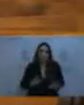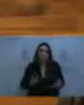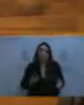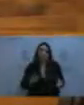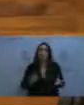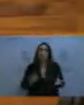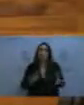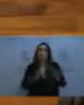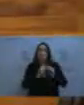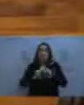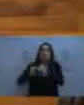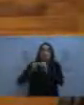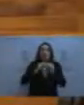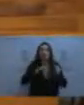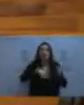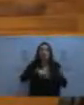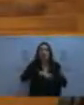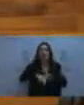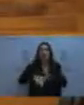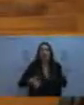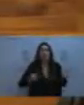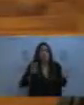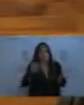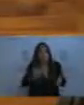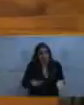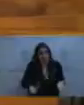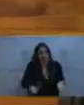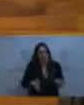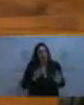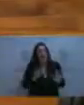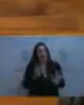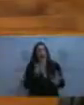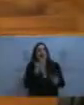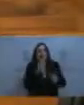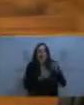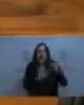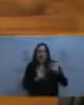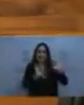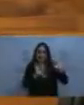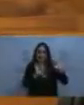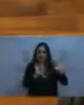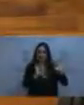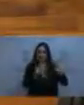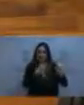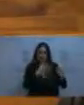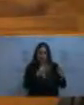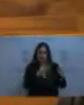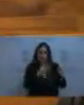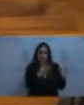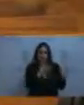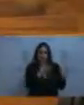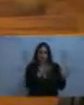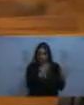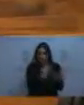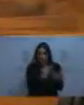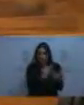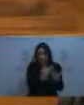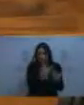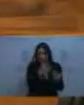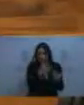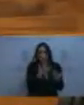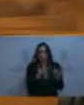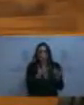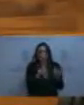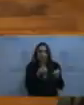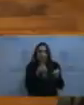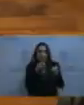está la homogeneidad. Creo que no, sinceramente no la hay. Pero le voy a poner ejemplos concretos para que usted para sustentar mi afirmación